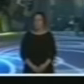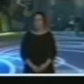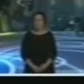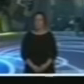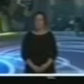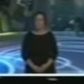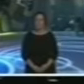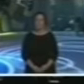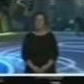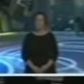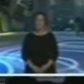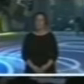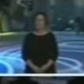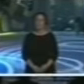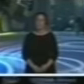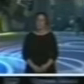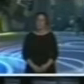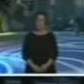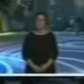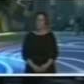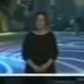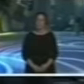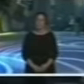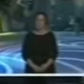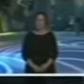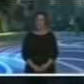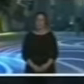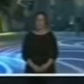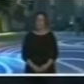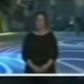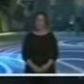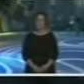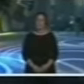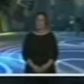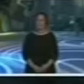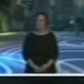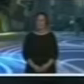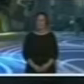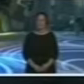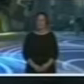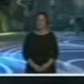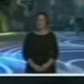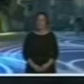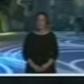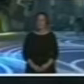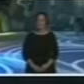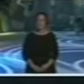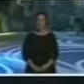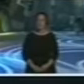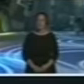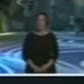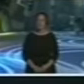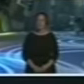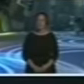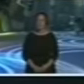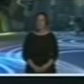ya crítica, su primera canción en la que toman nota los señores del jurado de, al detalle de la letra, y de no solo cómo la cantan,